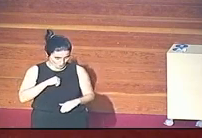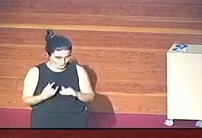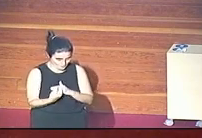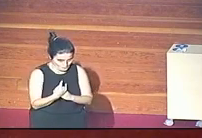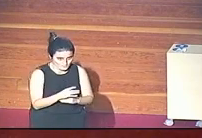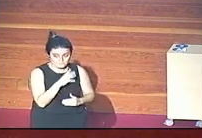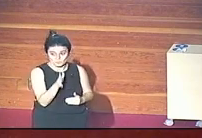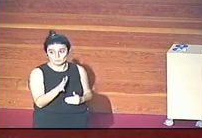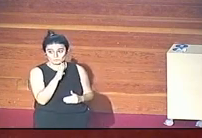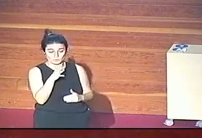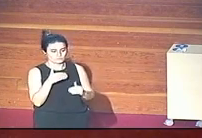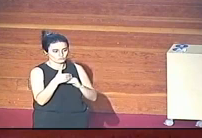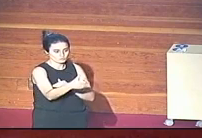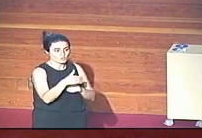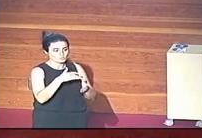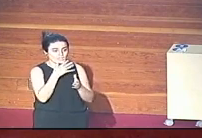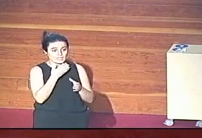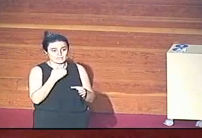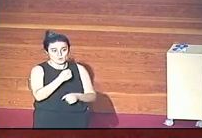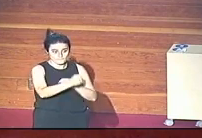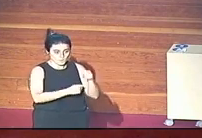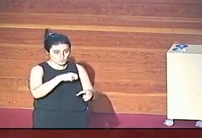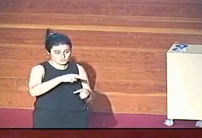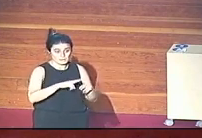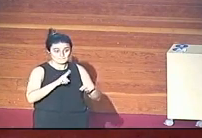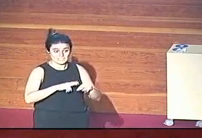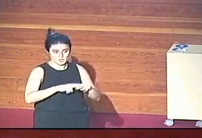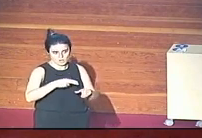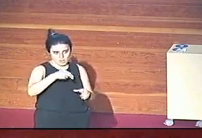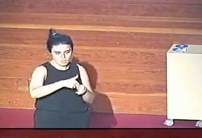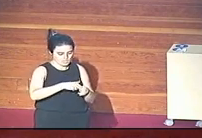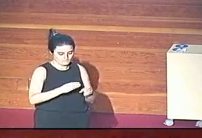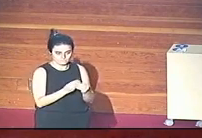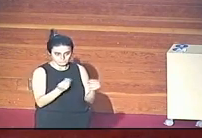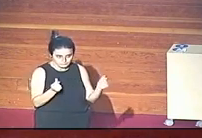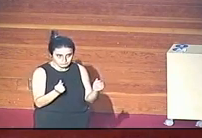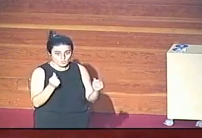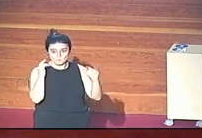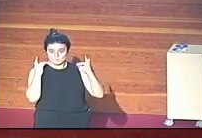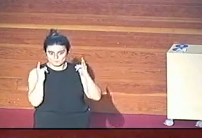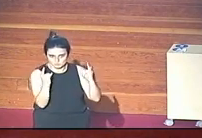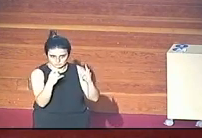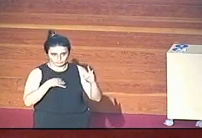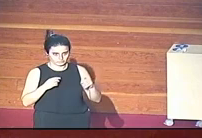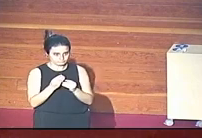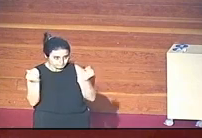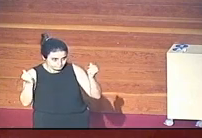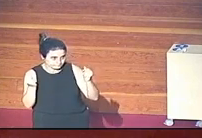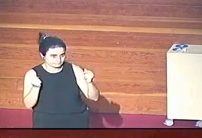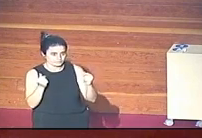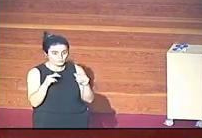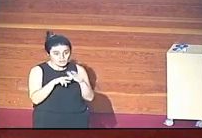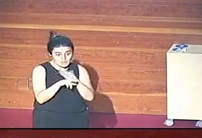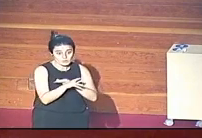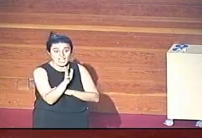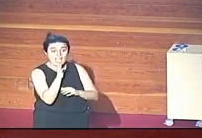pues los pozos de petróleo se agotan los bosques se pueden agotar esos recursos hídricos que creíamos que ese